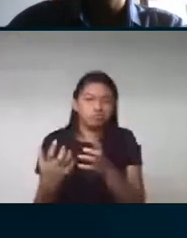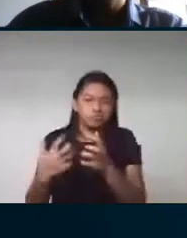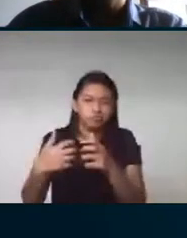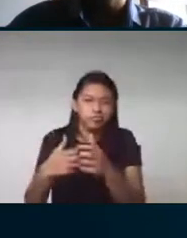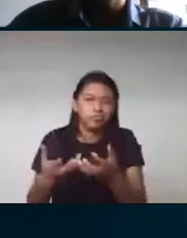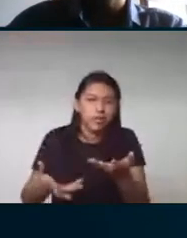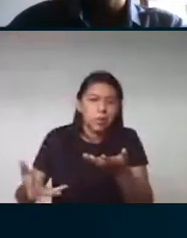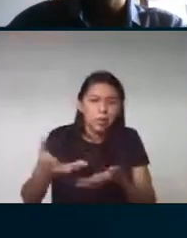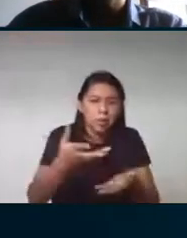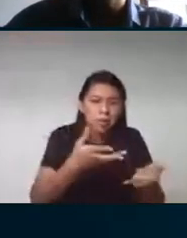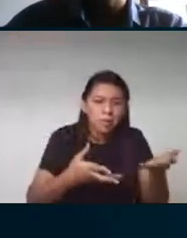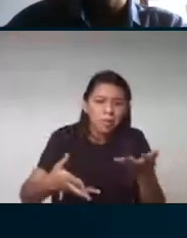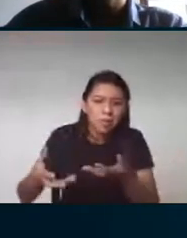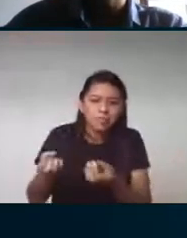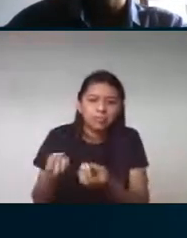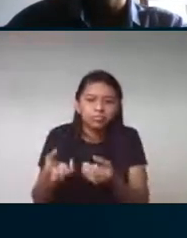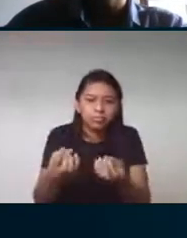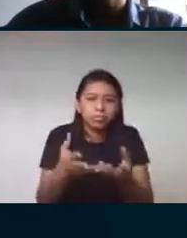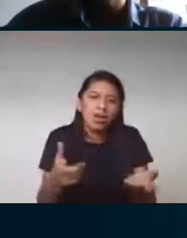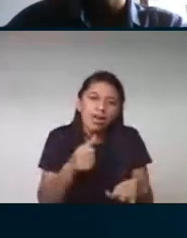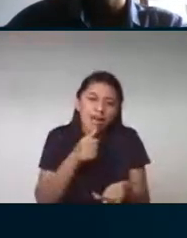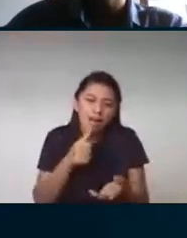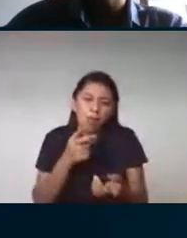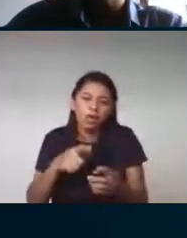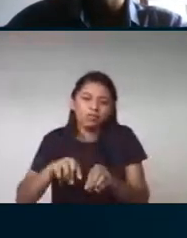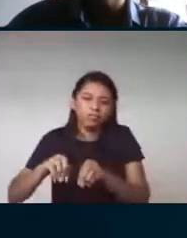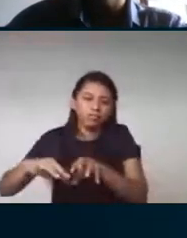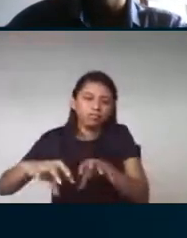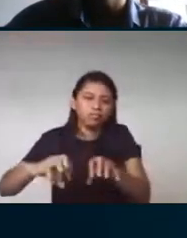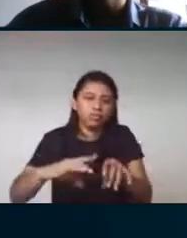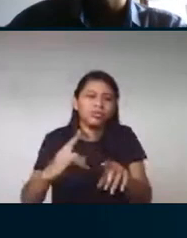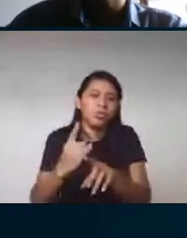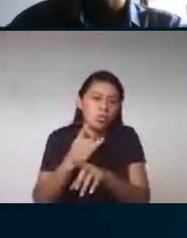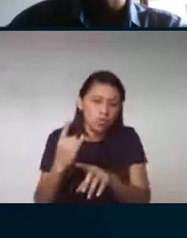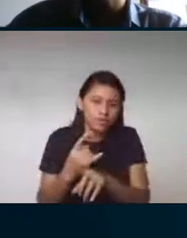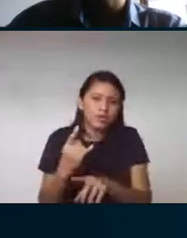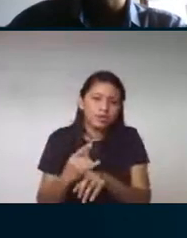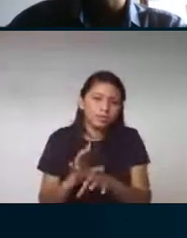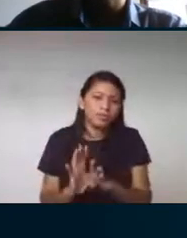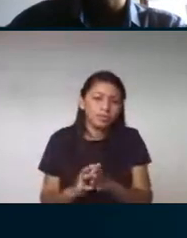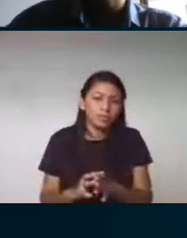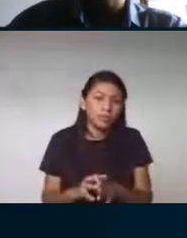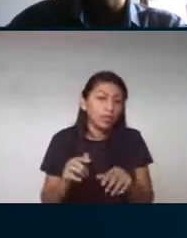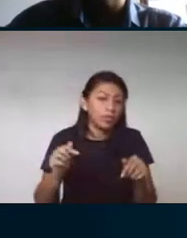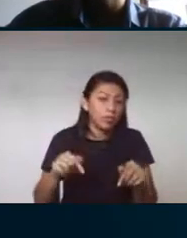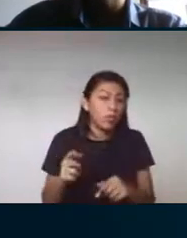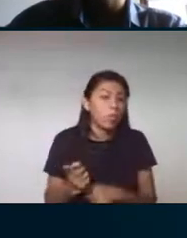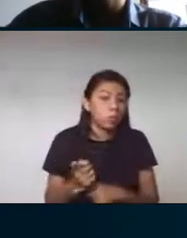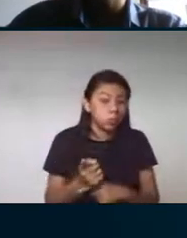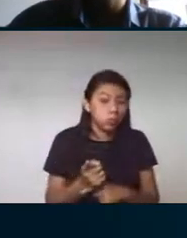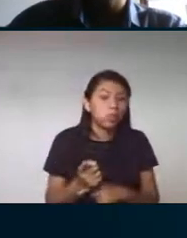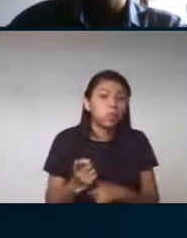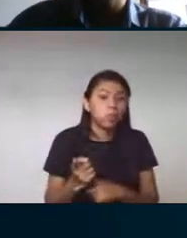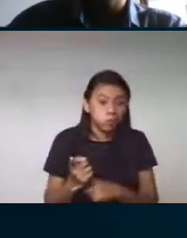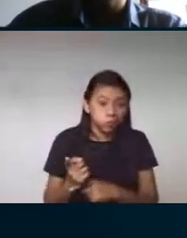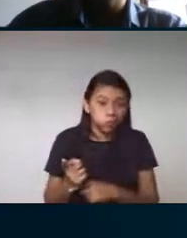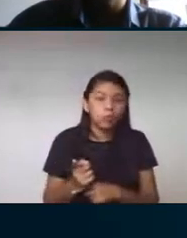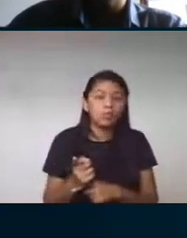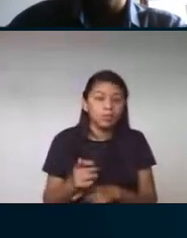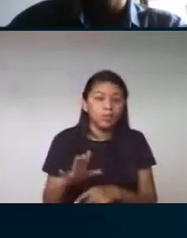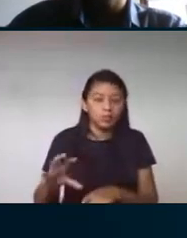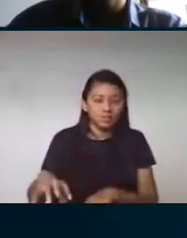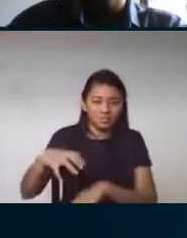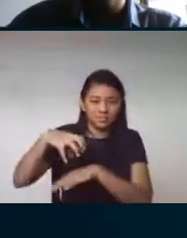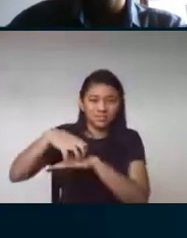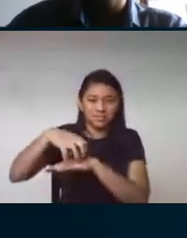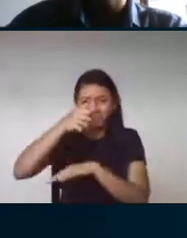hídrico. Por ejemplo, se han construido y funcionan actualmente plantas de tratamiento que se